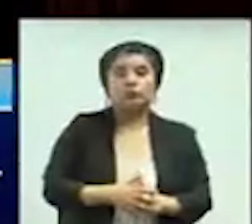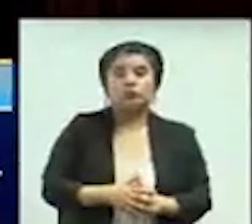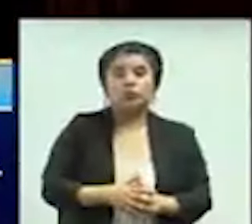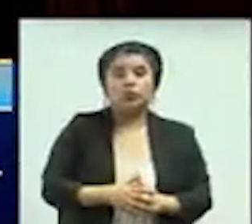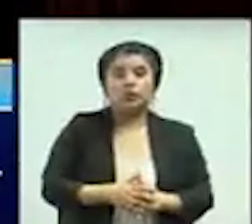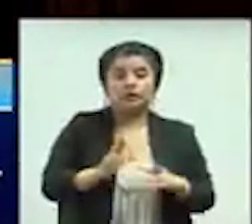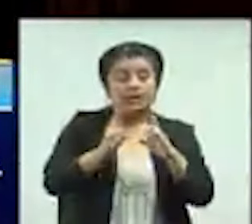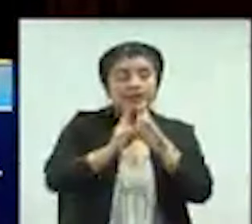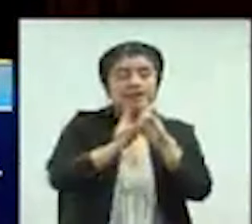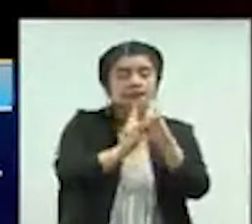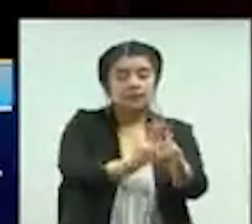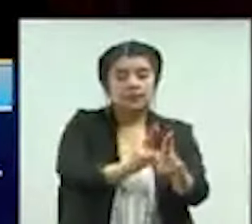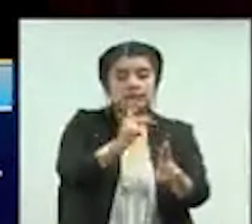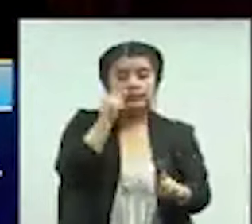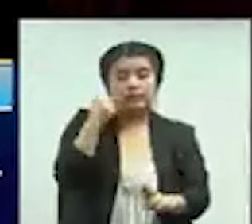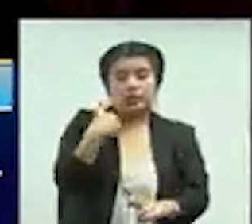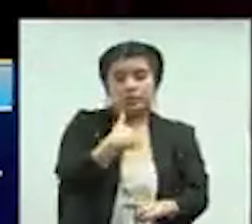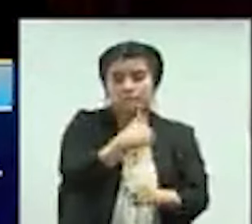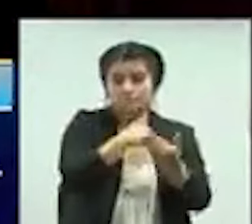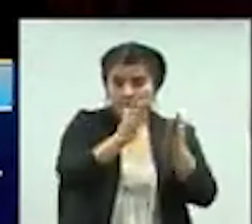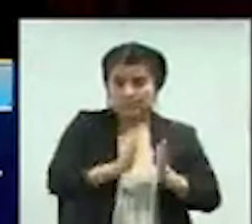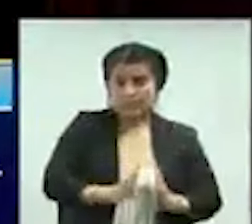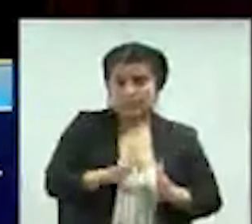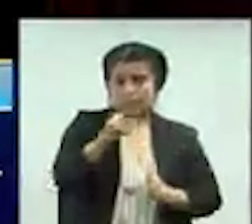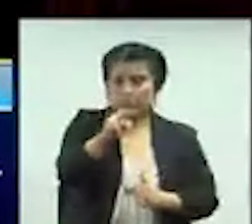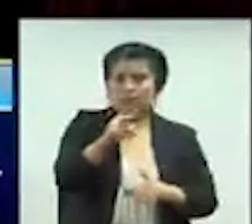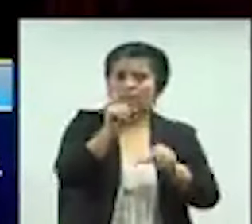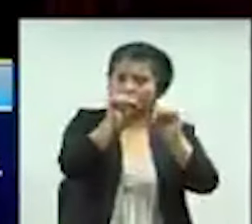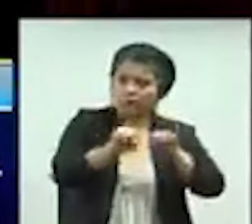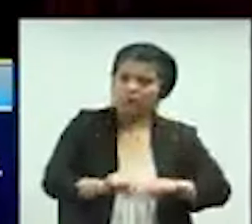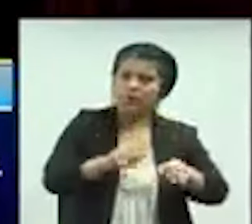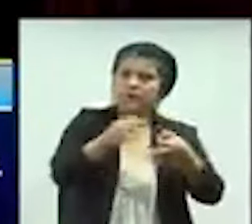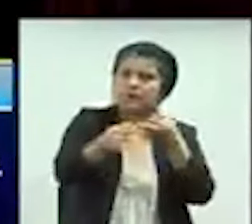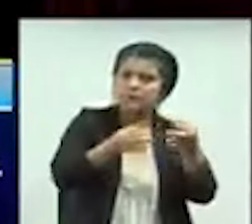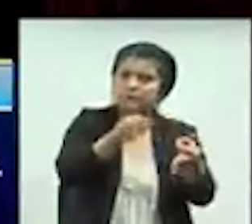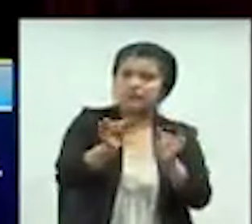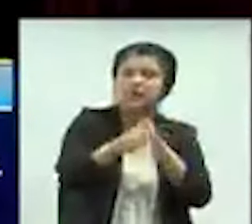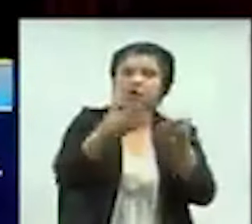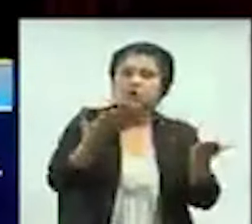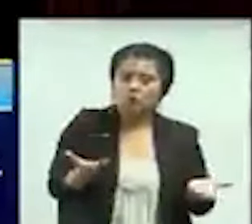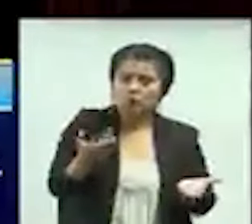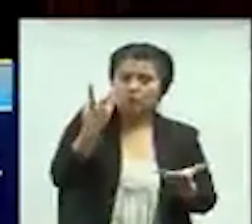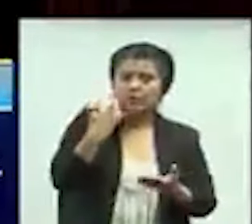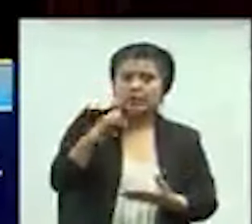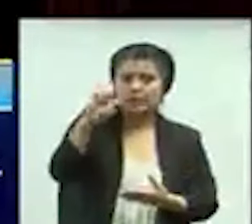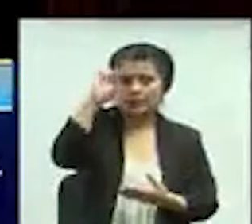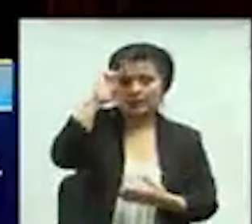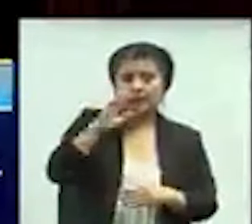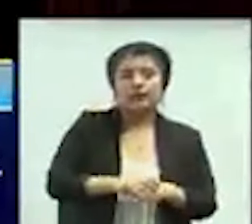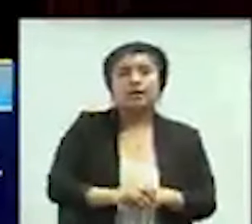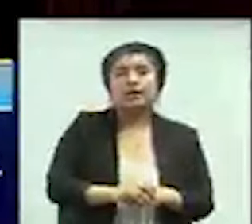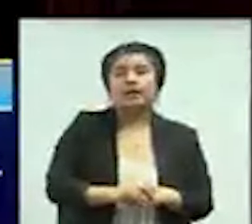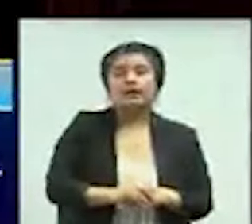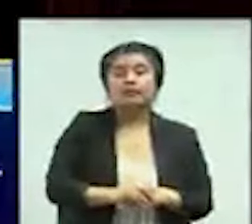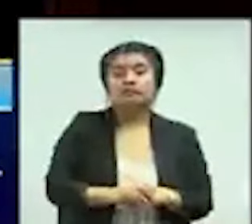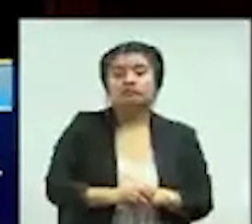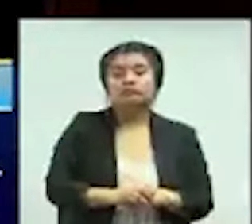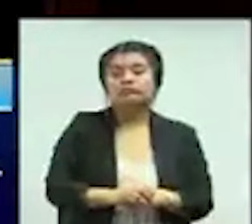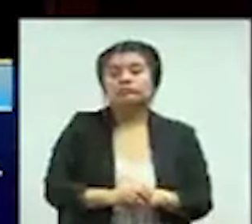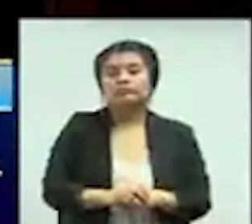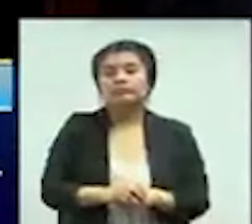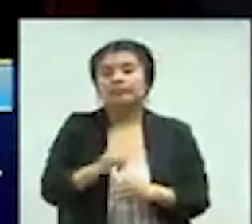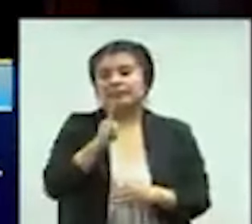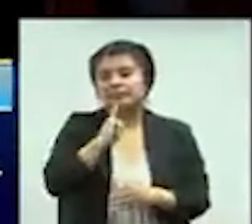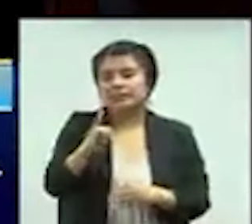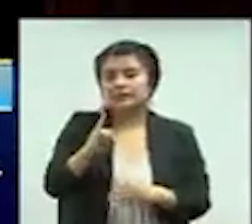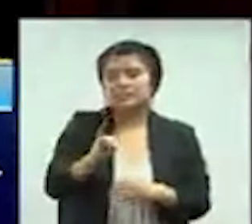en la respuesta que acaba de dar, señor ministro, ¿me podría explicar en qué consiste la política Pay for Slay que implementa